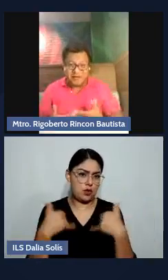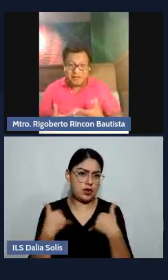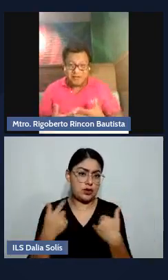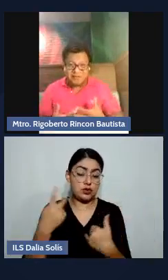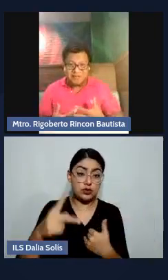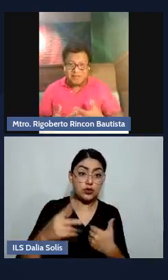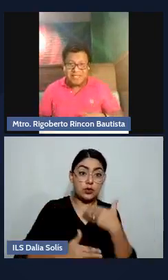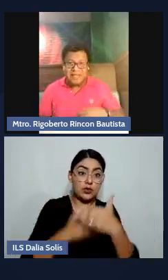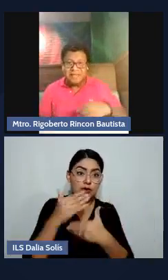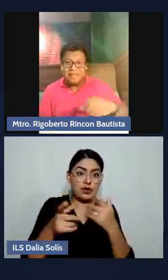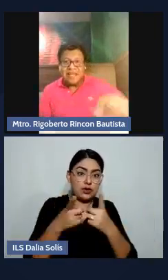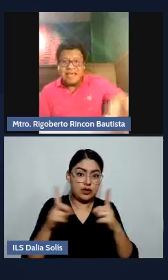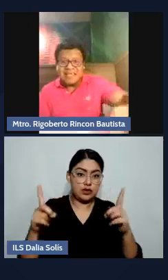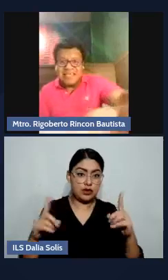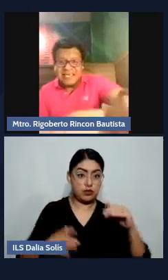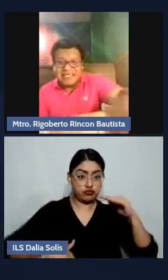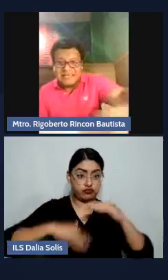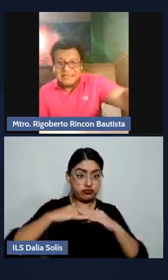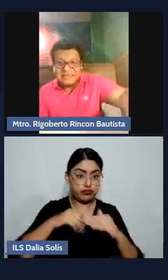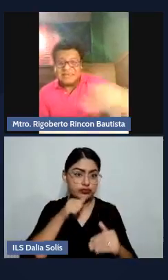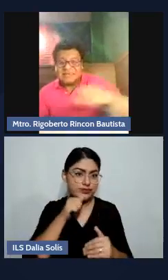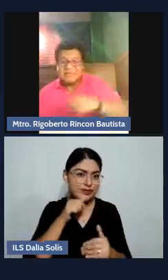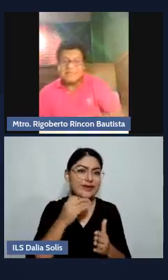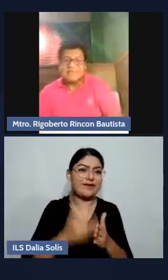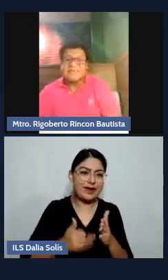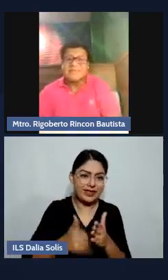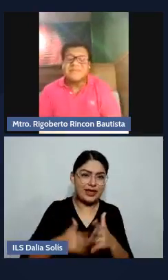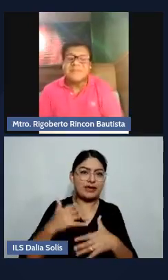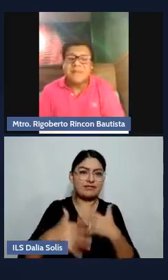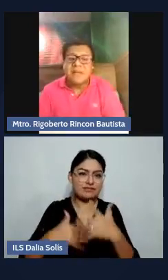¿Sí? Siguiente.